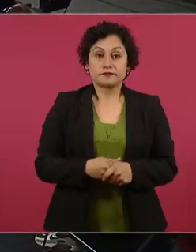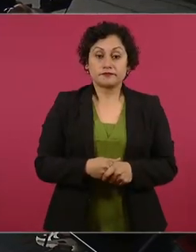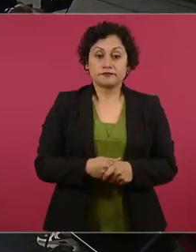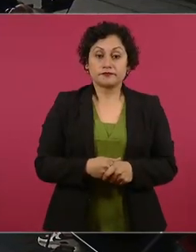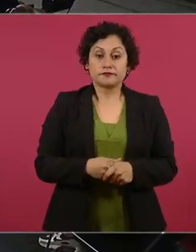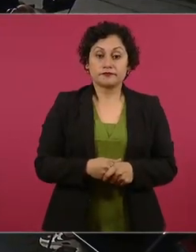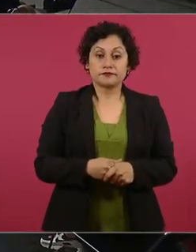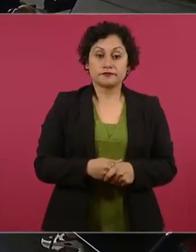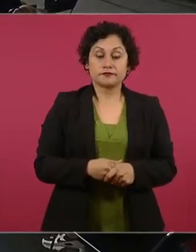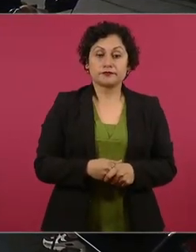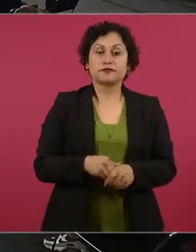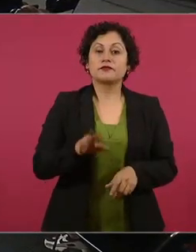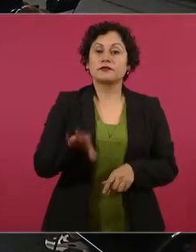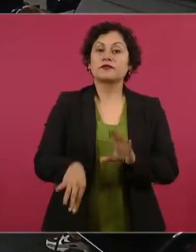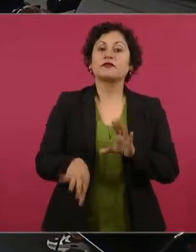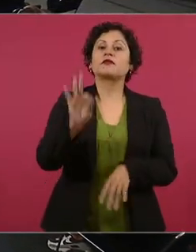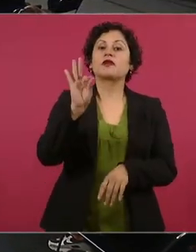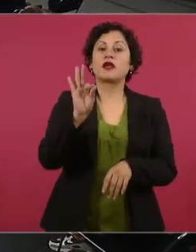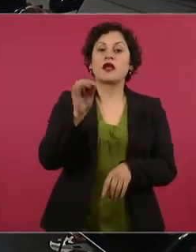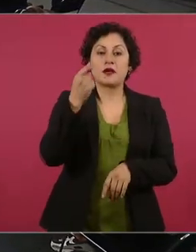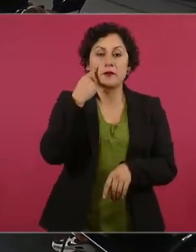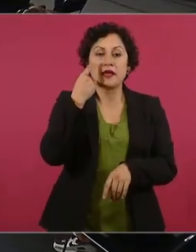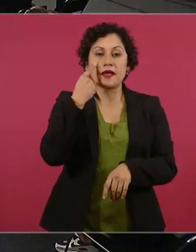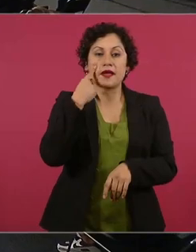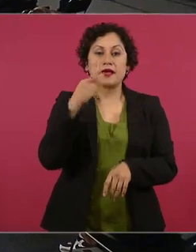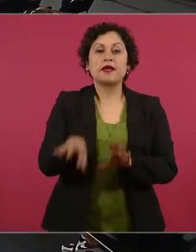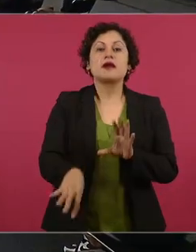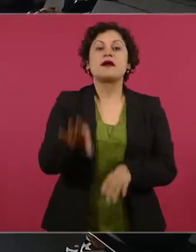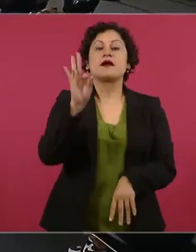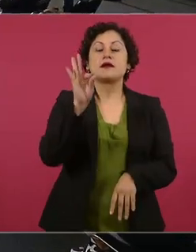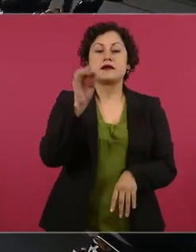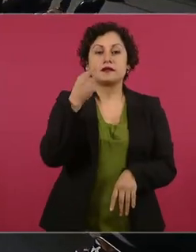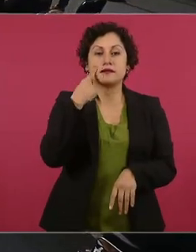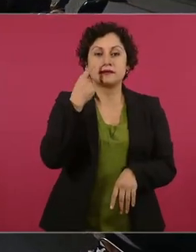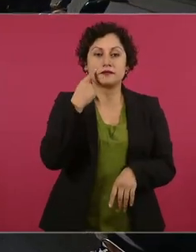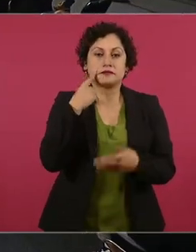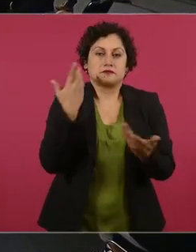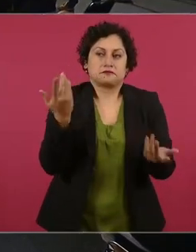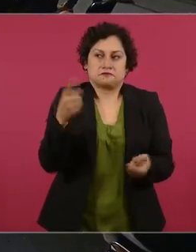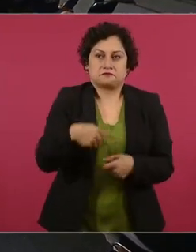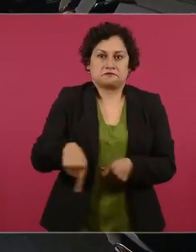A ver, la pon la nota. Digo para. Sí, que no digan que estamos.